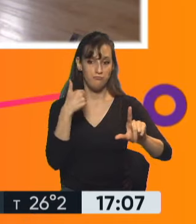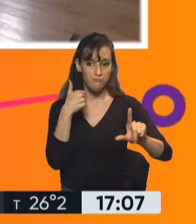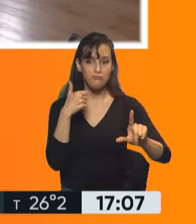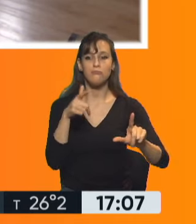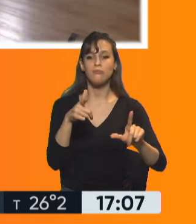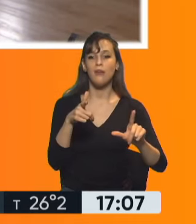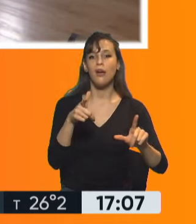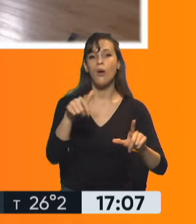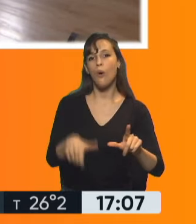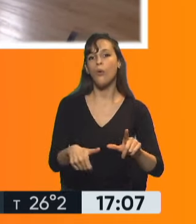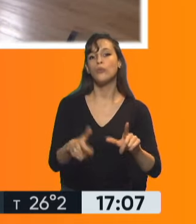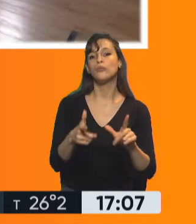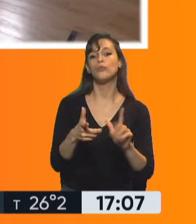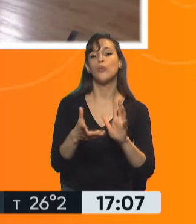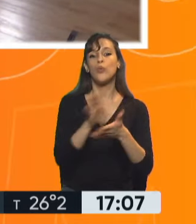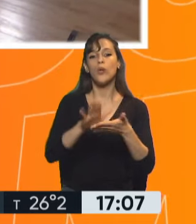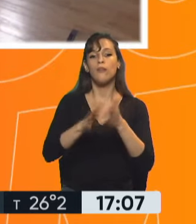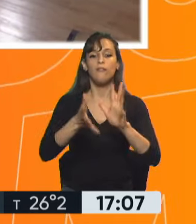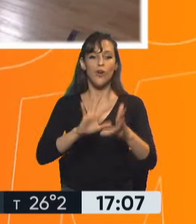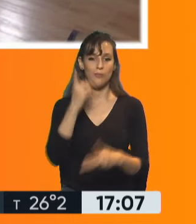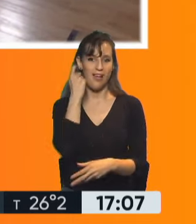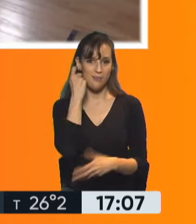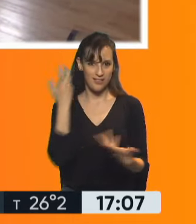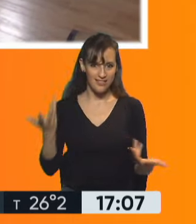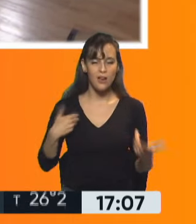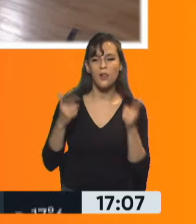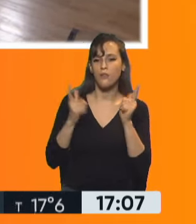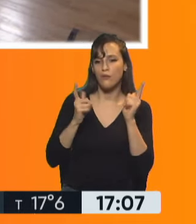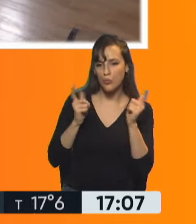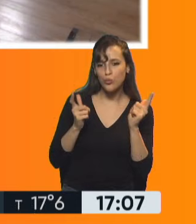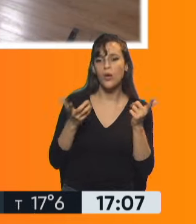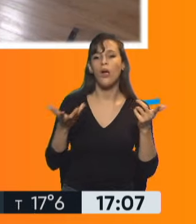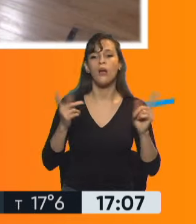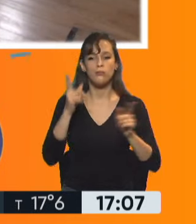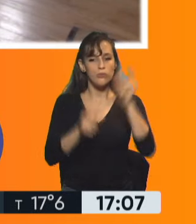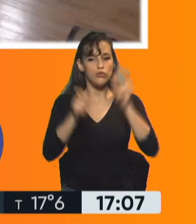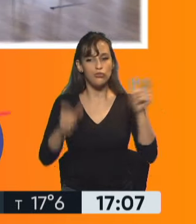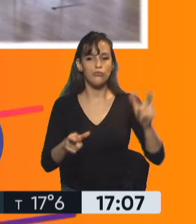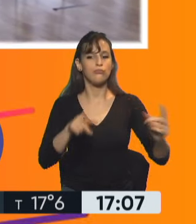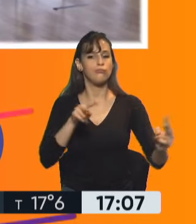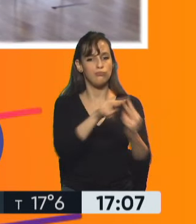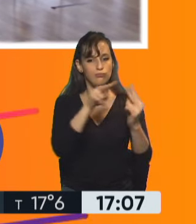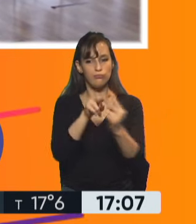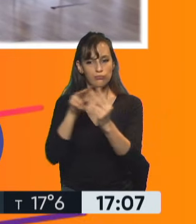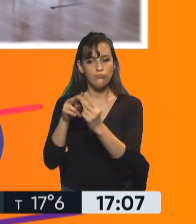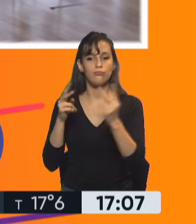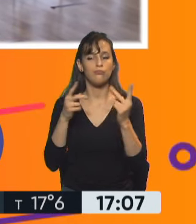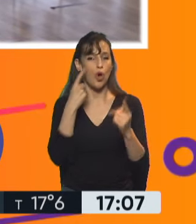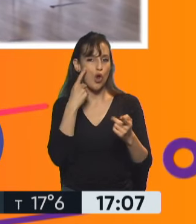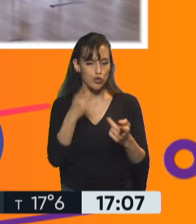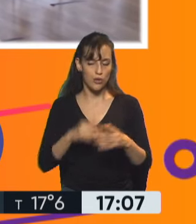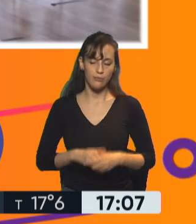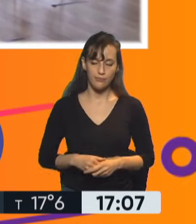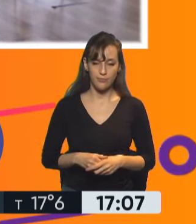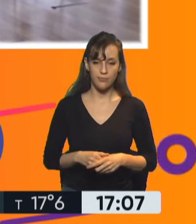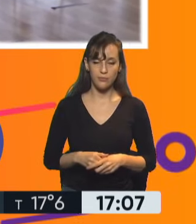a esta oferta educativa para pasar el tiempo y para aprender y para conocer gente. Así que eso es lo que estamos haciendo hoy. Es muy importante